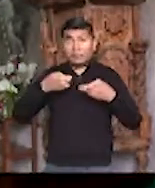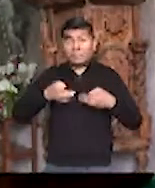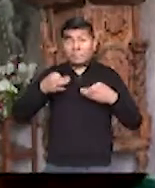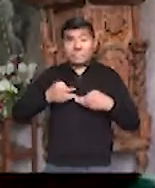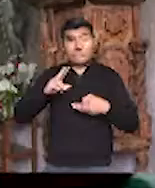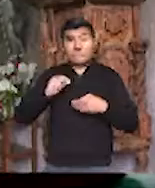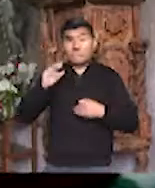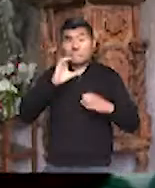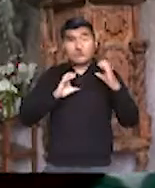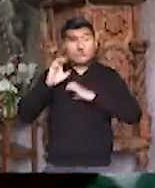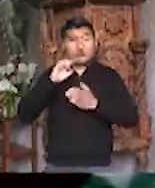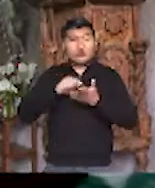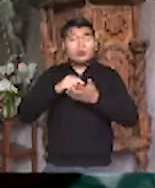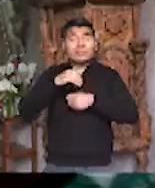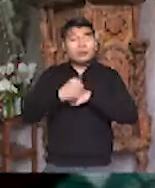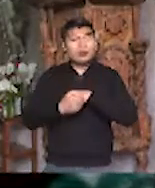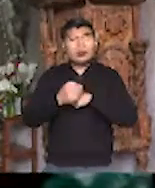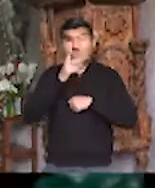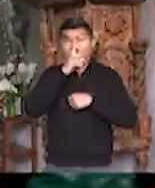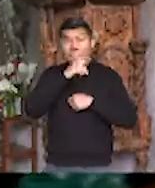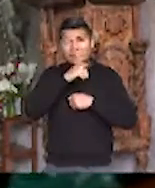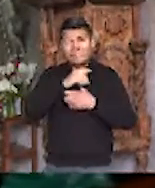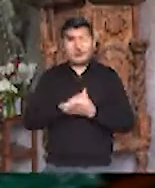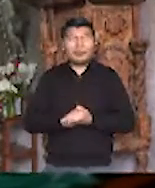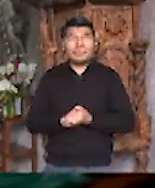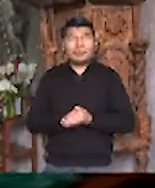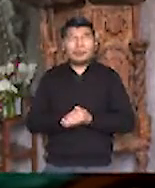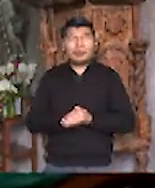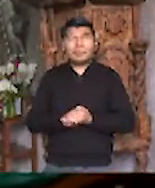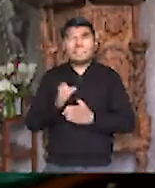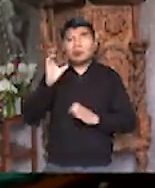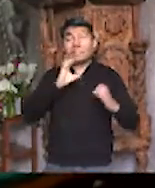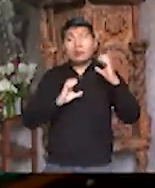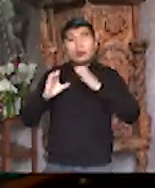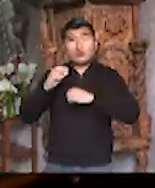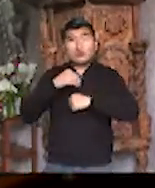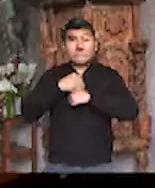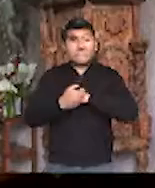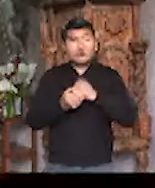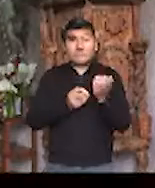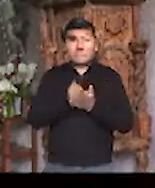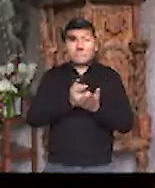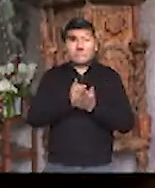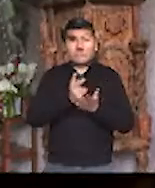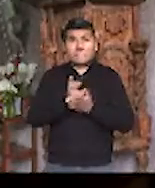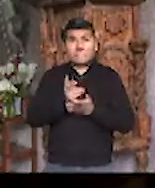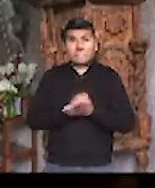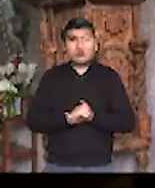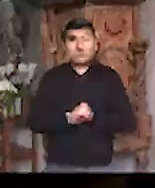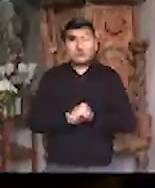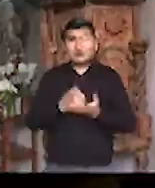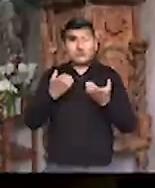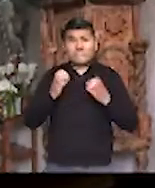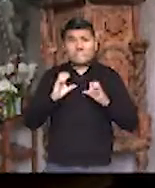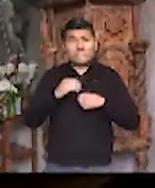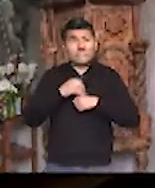buscan ese pan falso buscan el pan verdadero no queremos